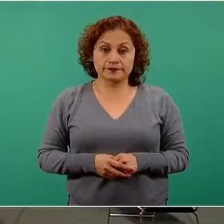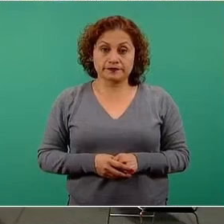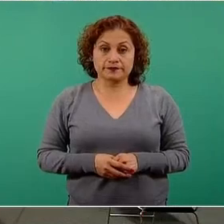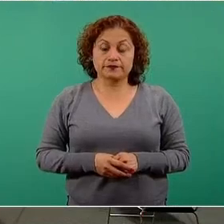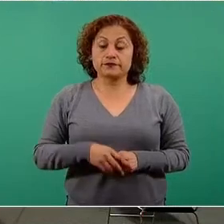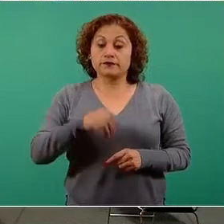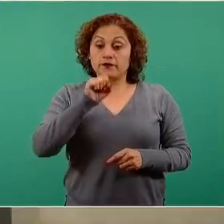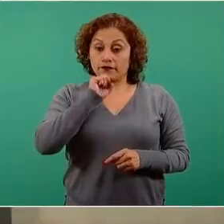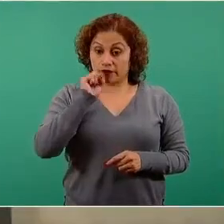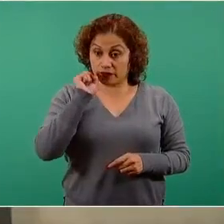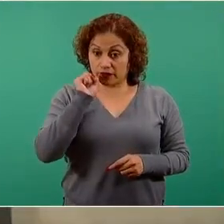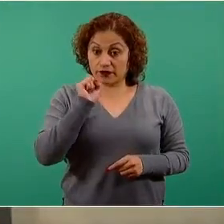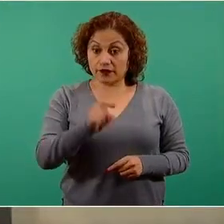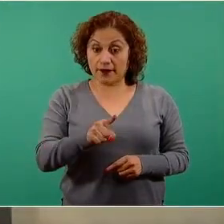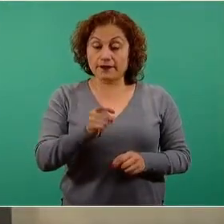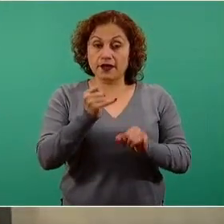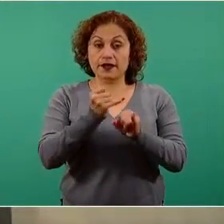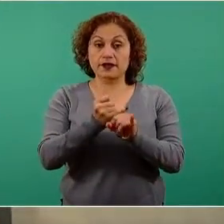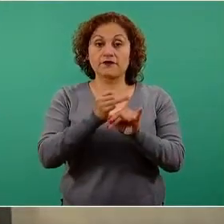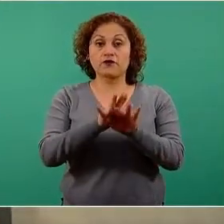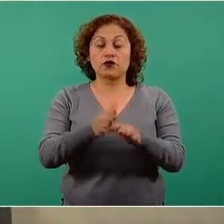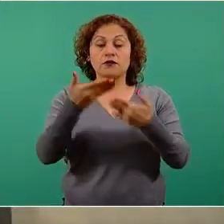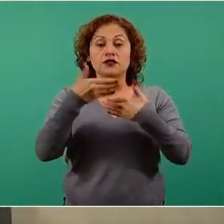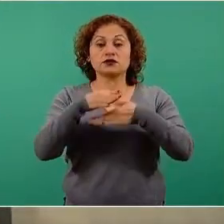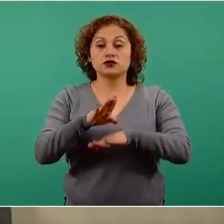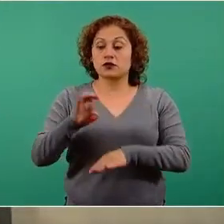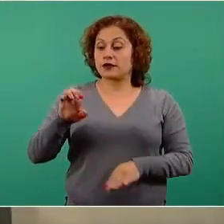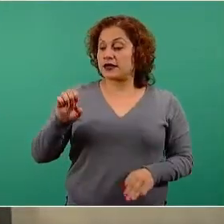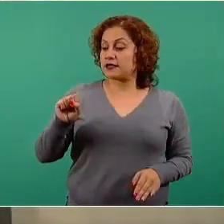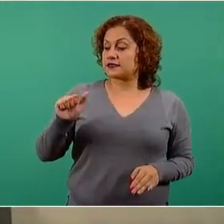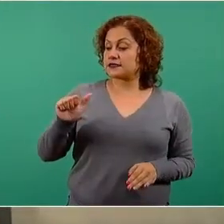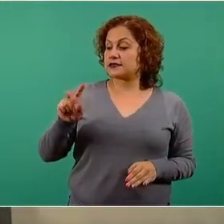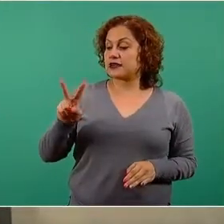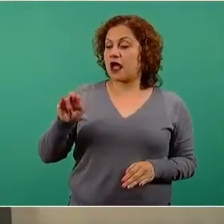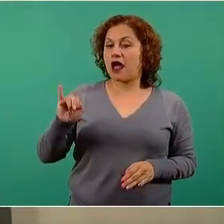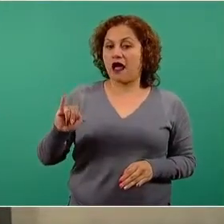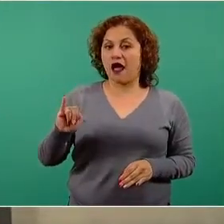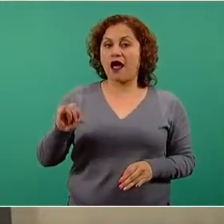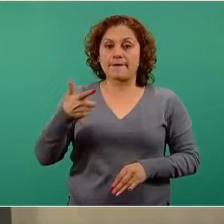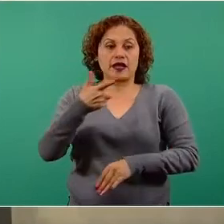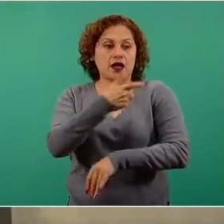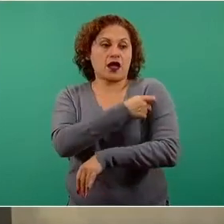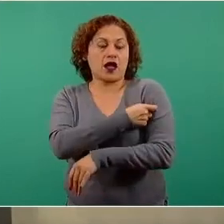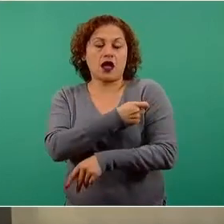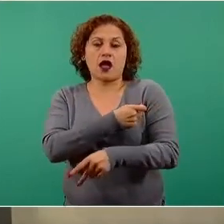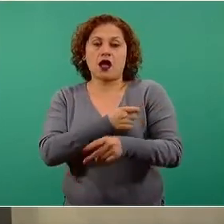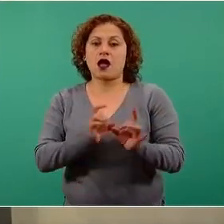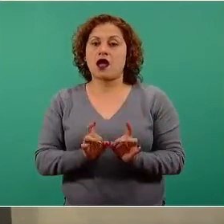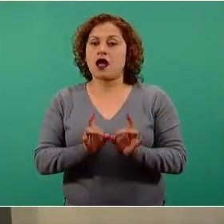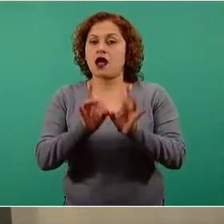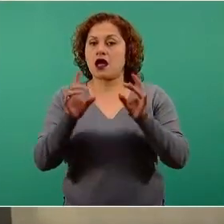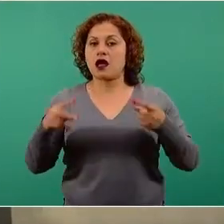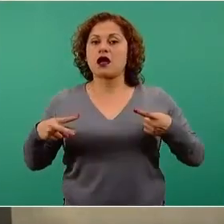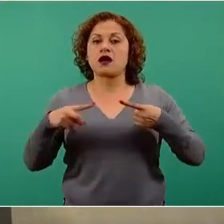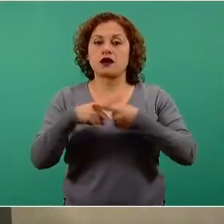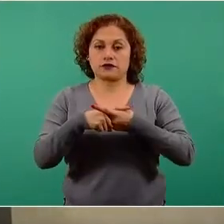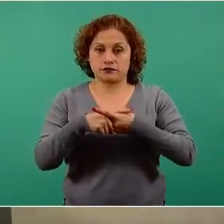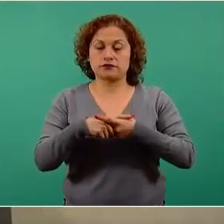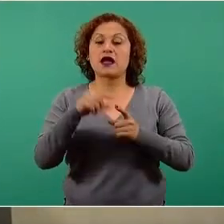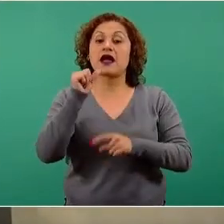Y en la información respecto a los ESAVI, los eventos supuestamente asociados a vacunación e inmunización, ayer